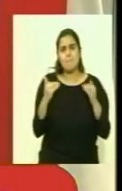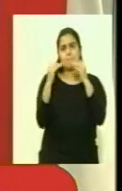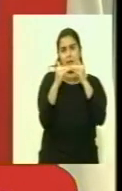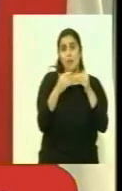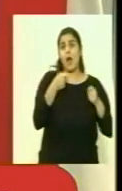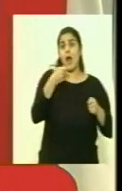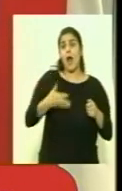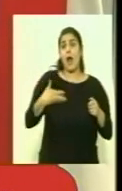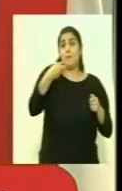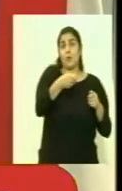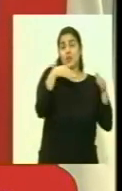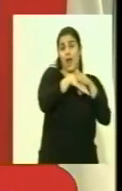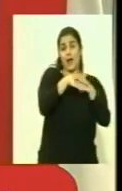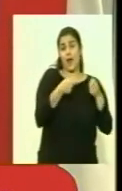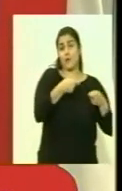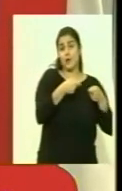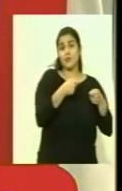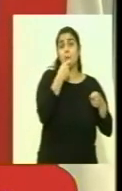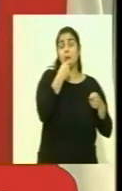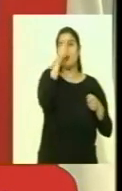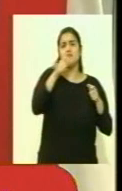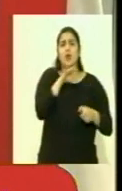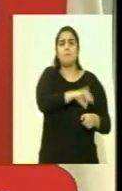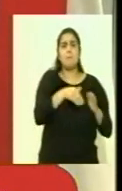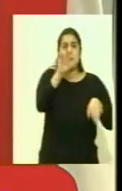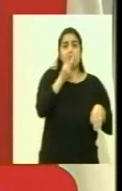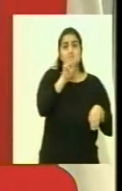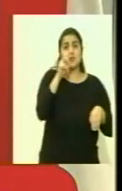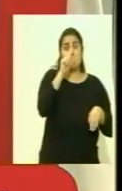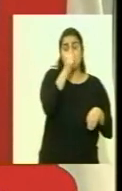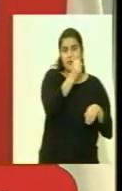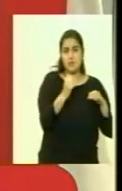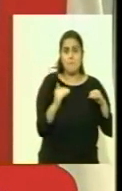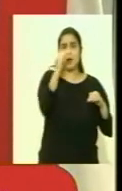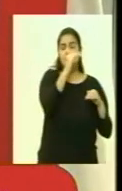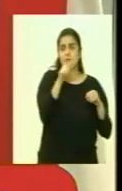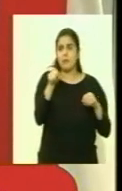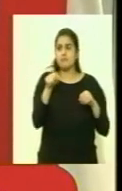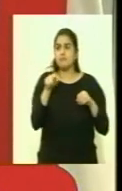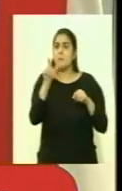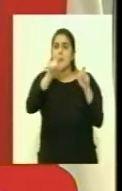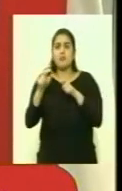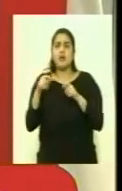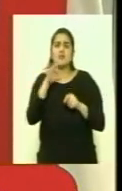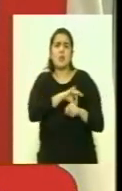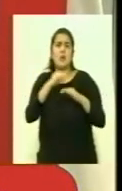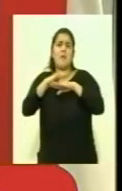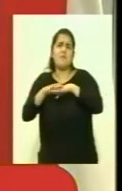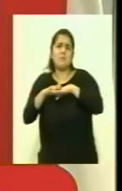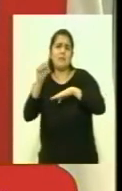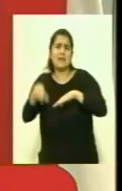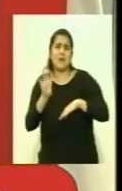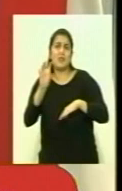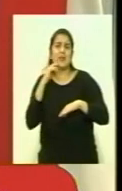aporte igual a la caja de jubilaciones quien gana más de 200 mil pesos que quien gana el sueldo mínimo en Entre Ríos, que está en 40